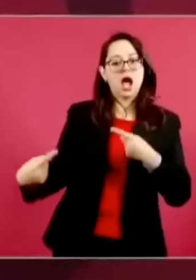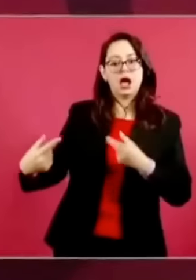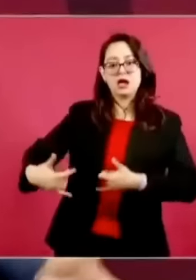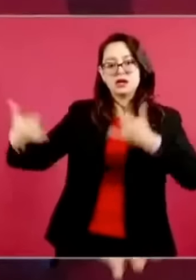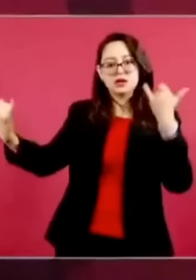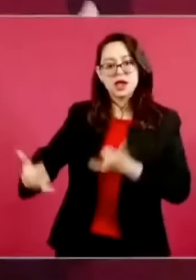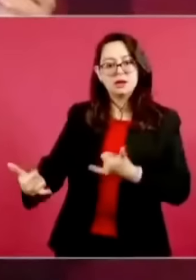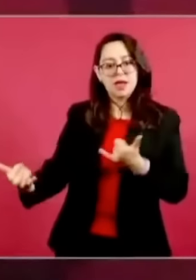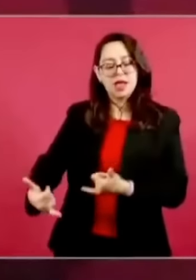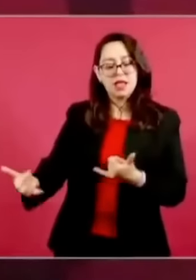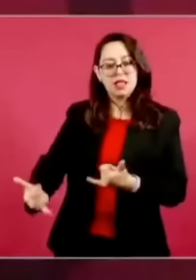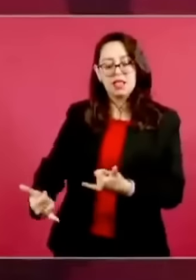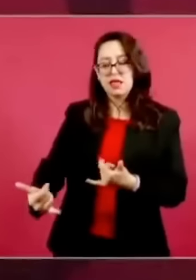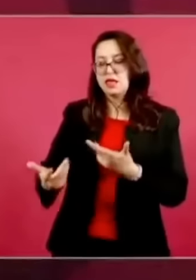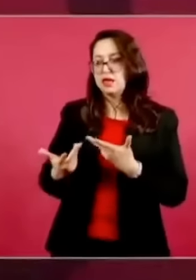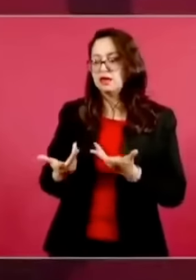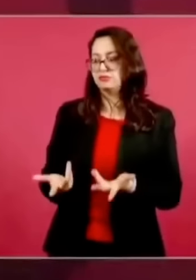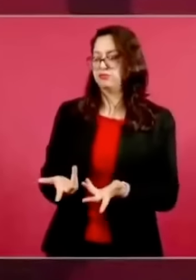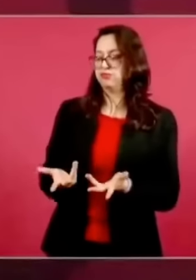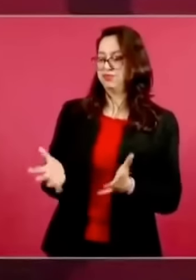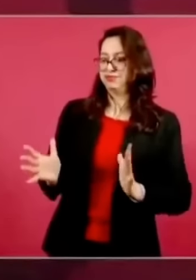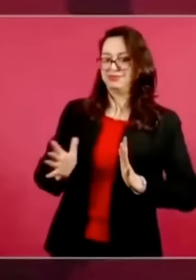porque ya los tenía